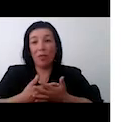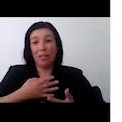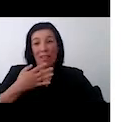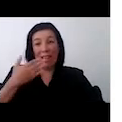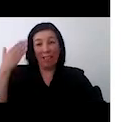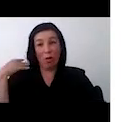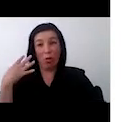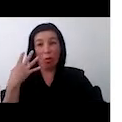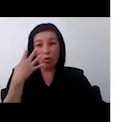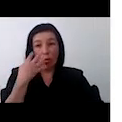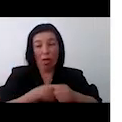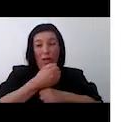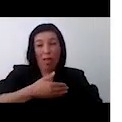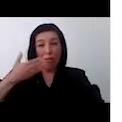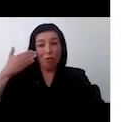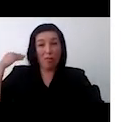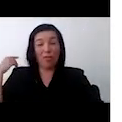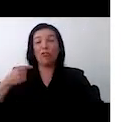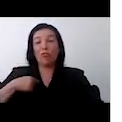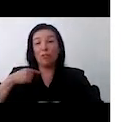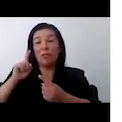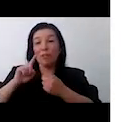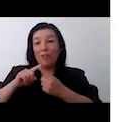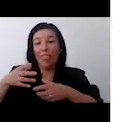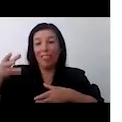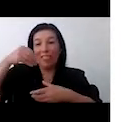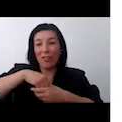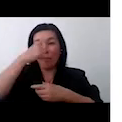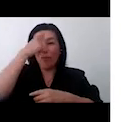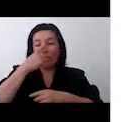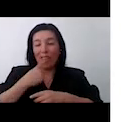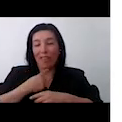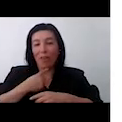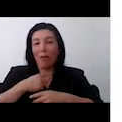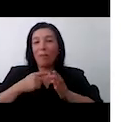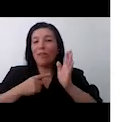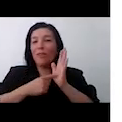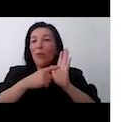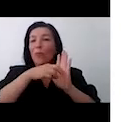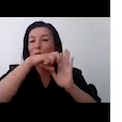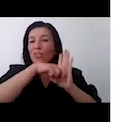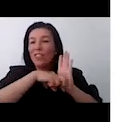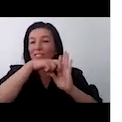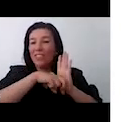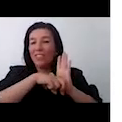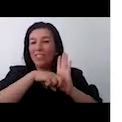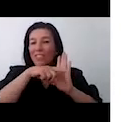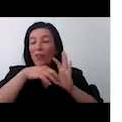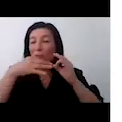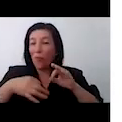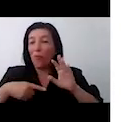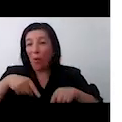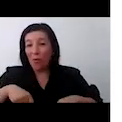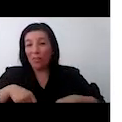4 años pude participar en el museo presentando uno de estos proyectos que voy